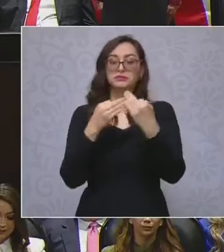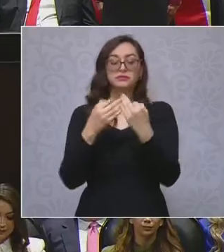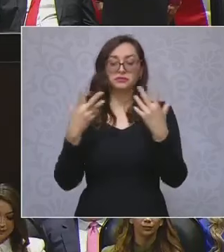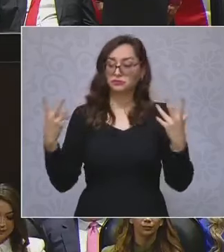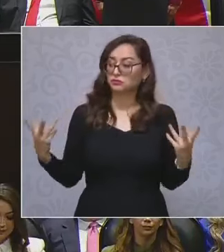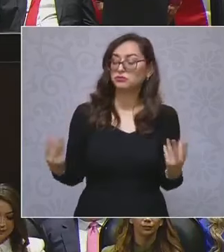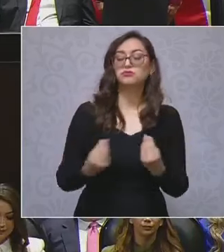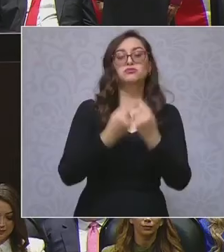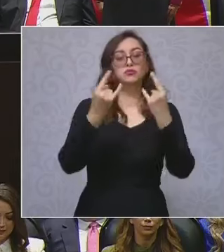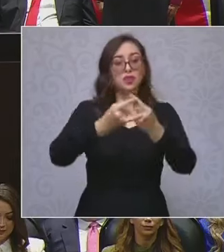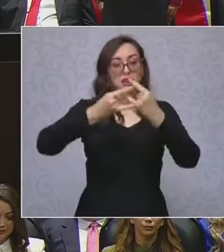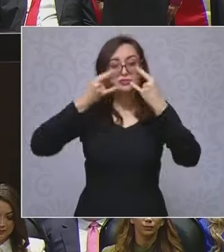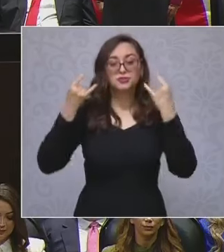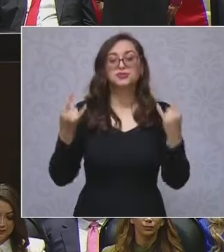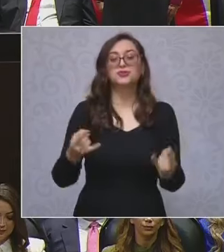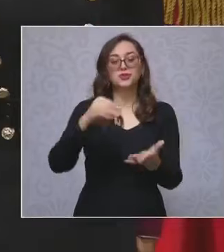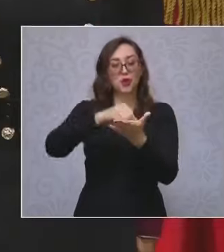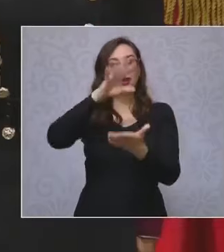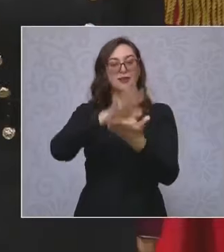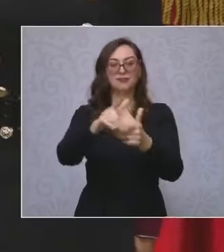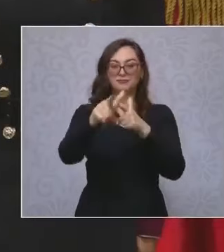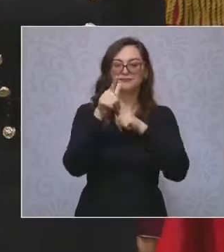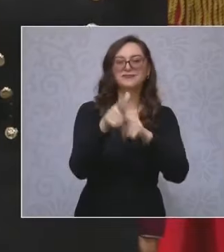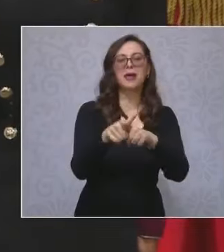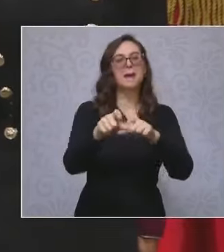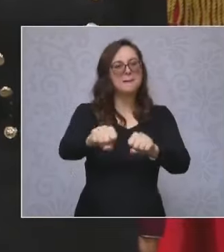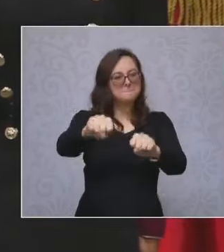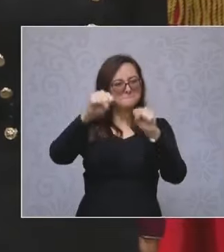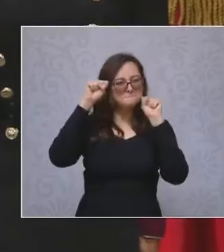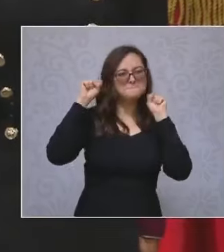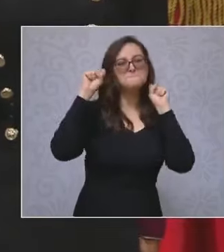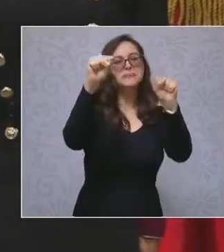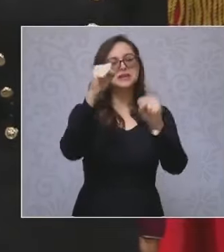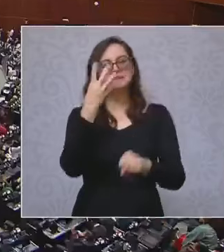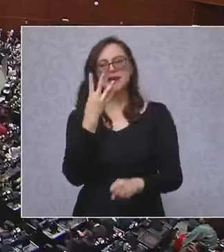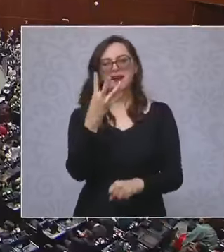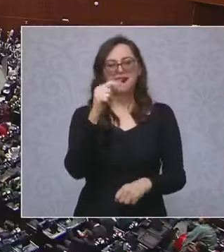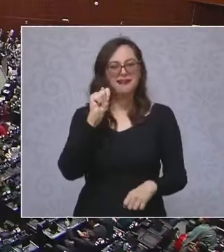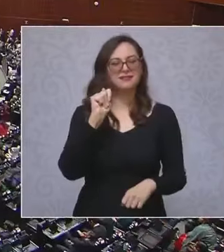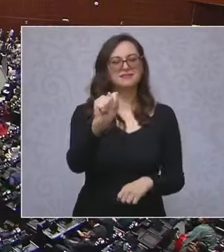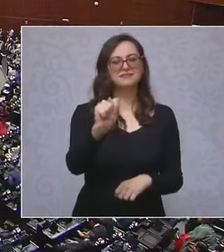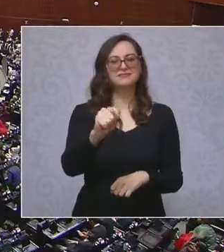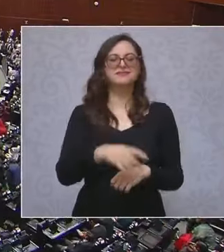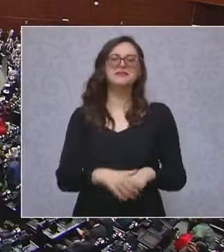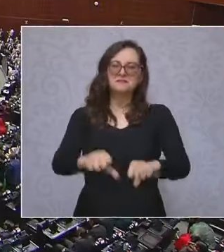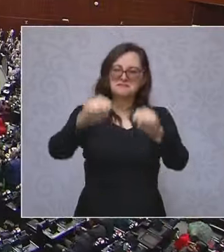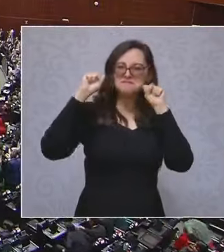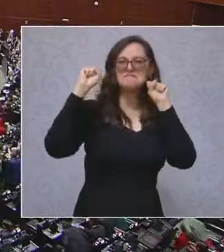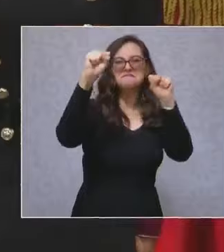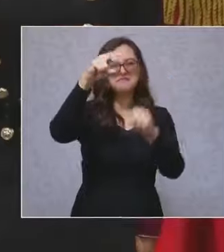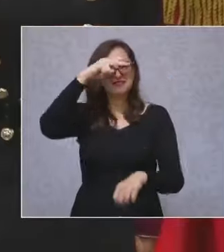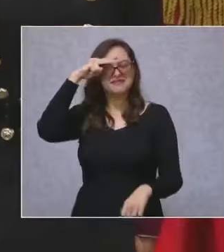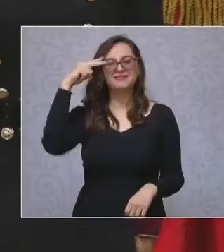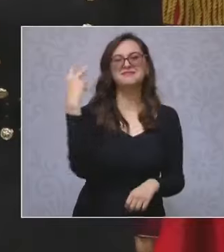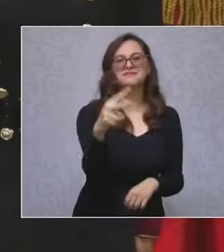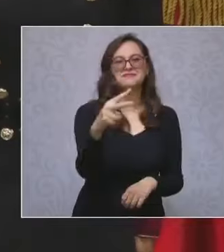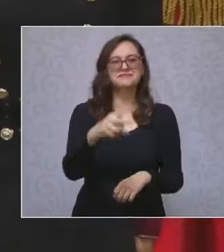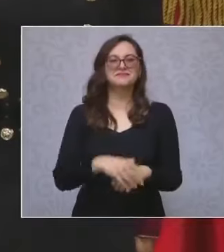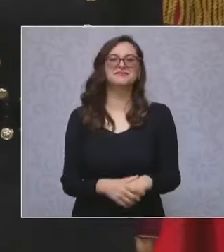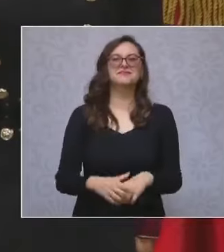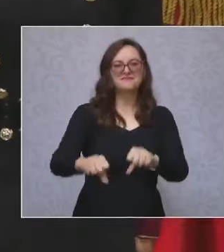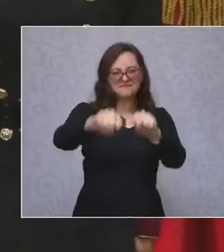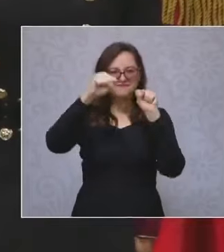haciendo historia. ¡Que viva la Cuarta Transformación! ¡Viva! ¡Que viva México! ¡Viva! ¡Que